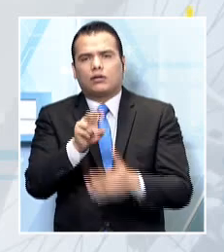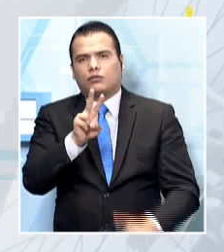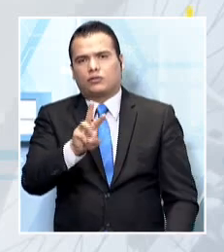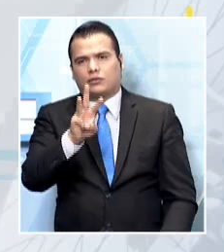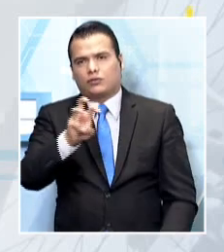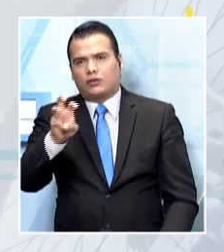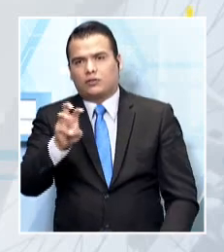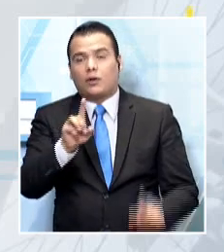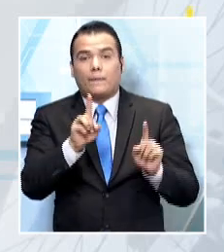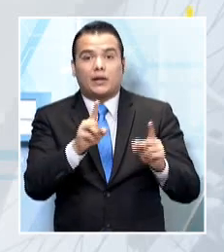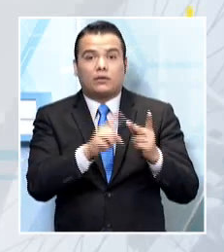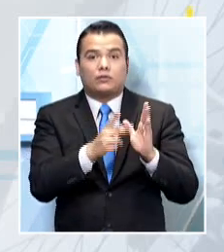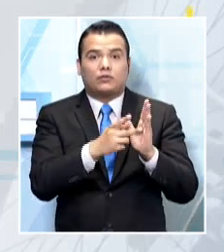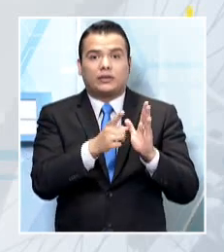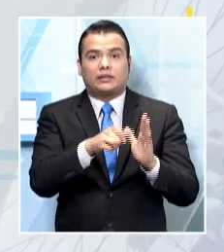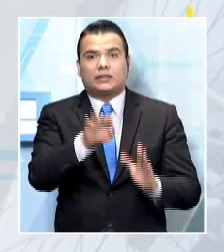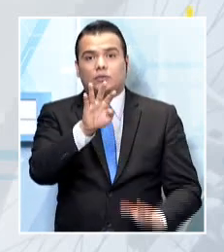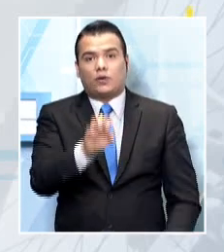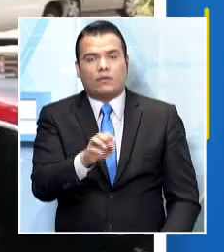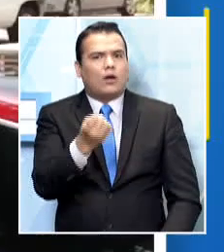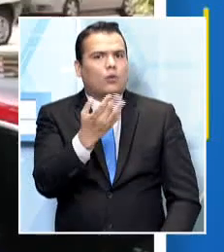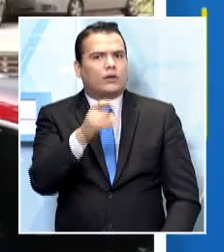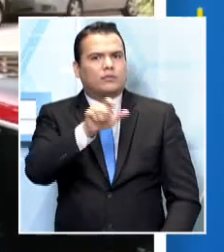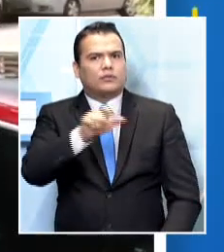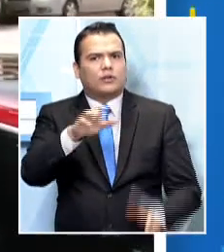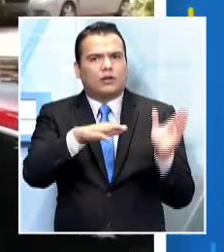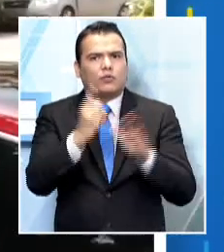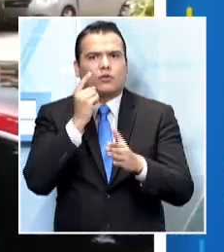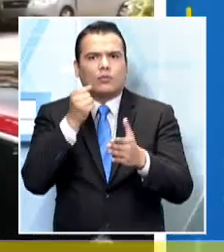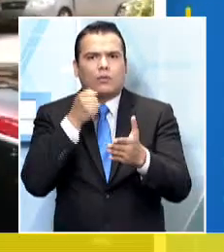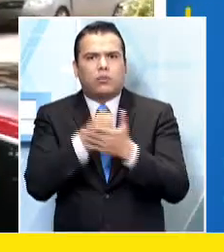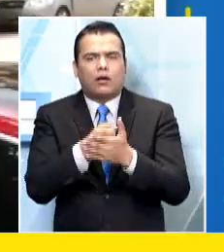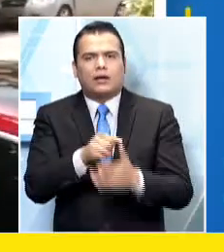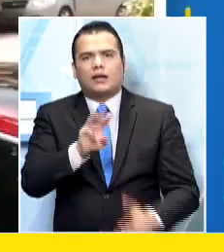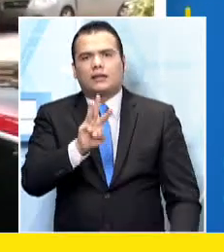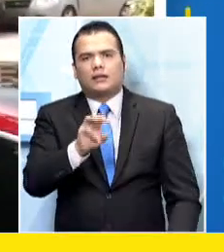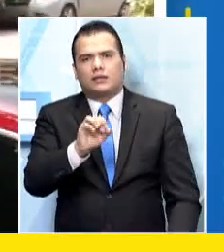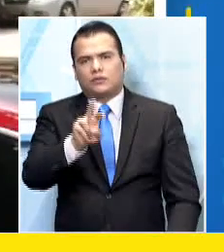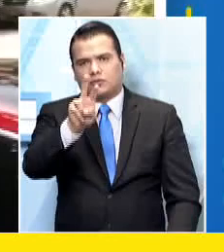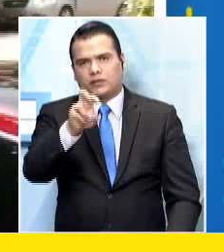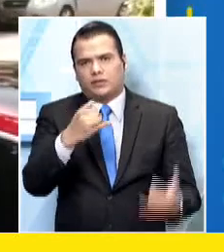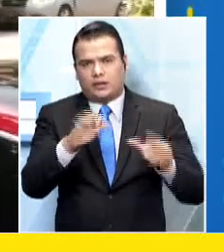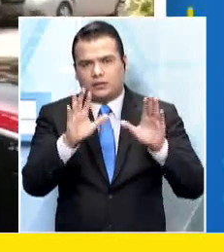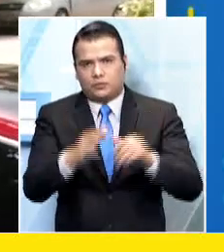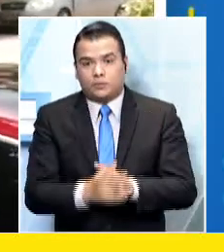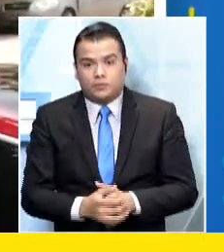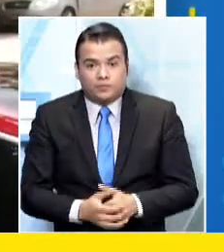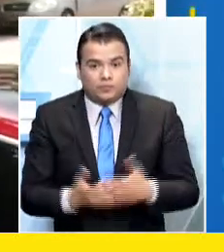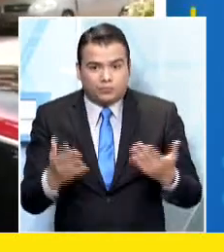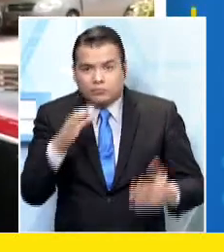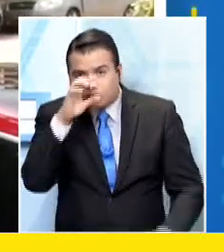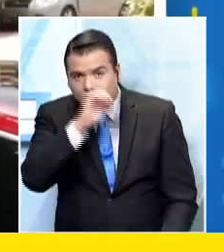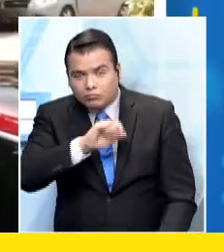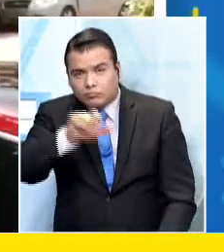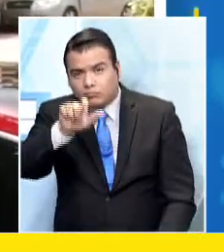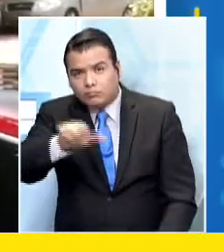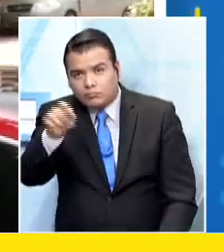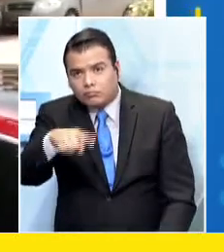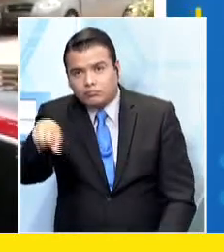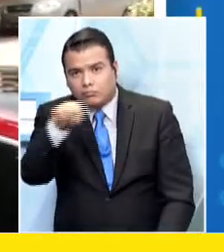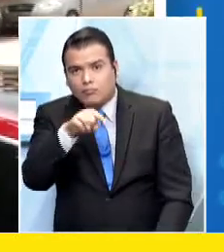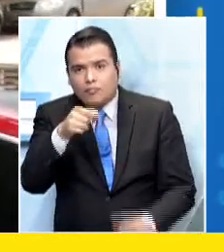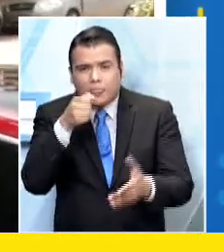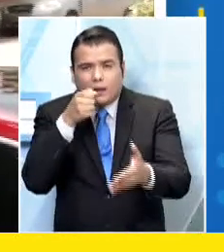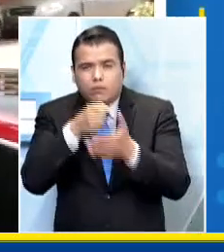2019 la cifra fue de 307 víctimas para el mismo periodo. De resaltar la reducción en, el número de casos, en el número